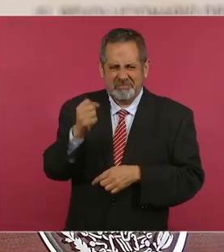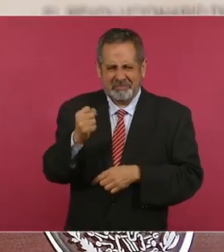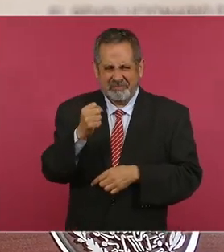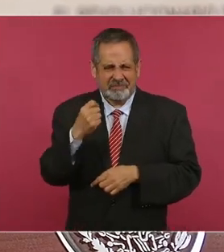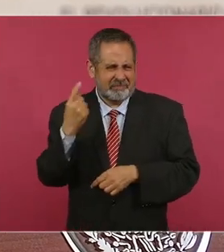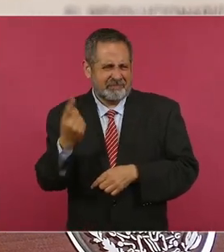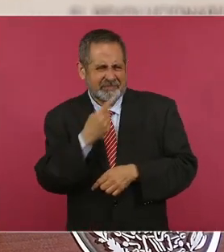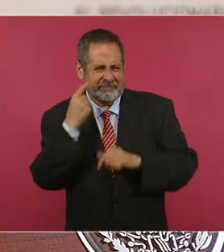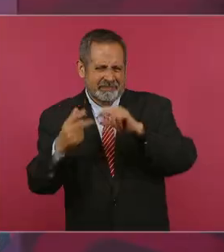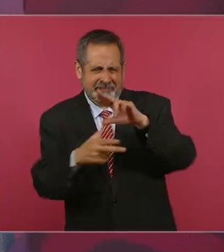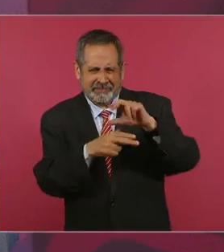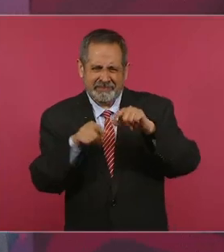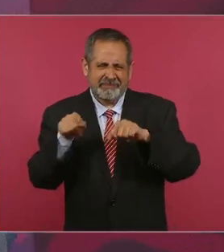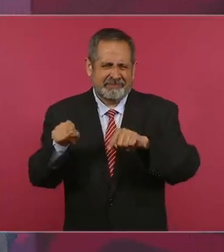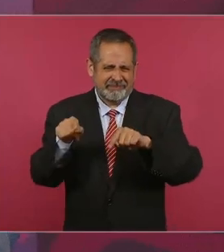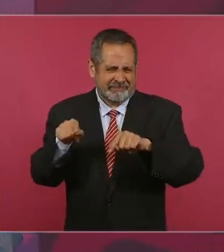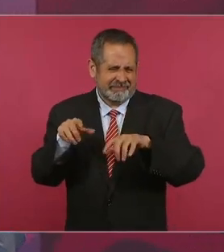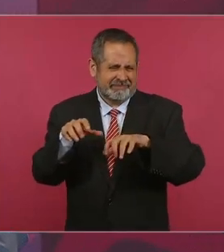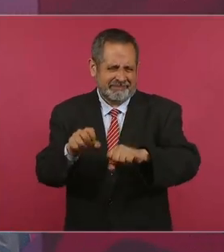huracanes,